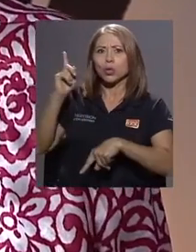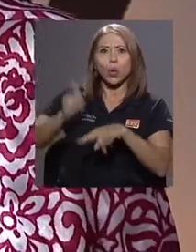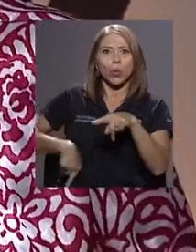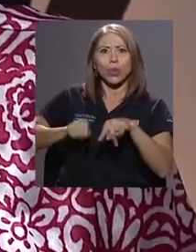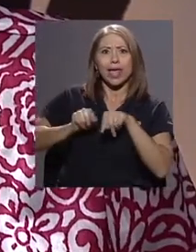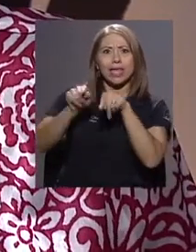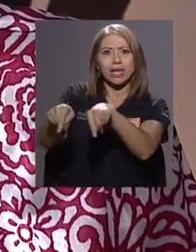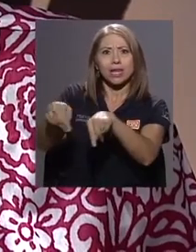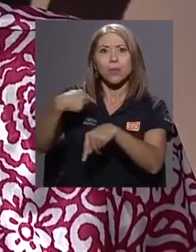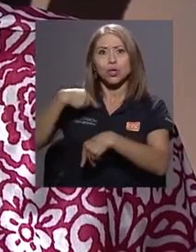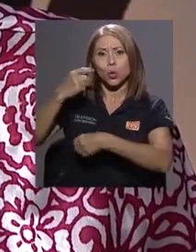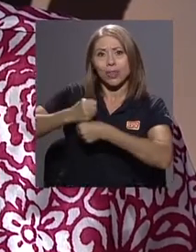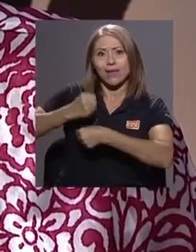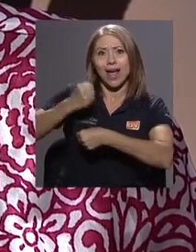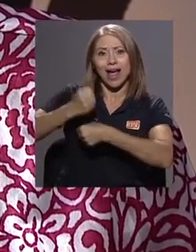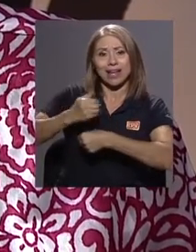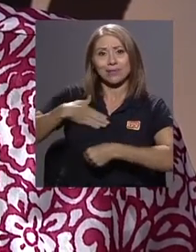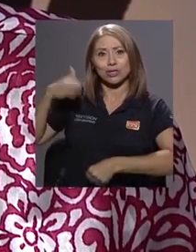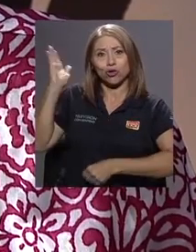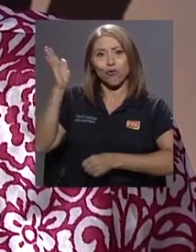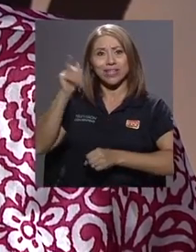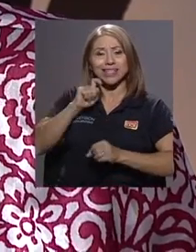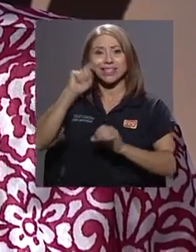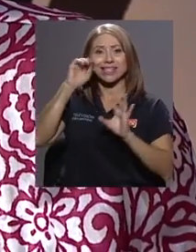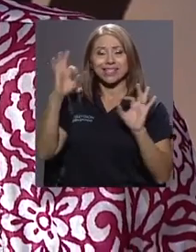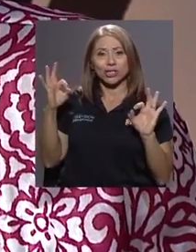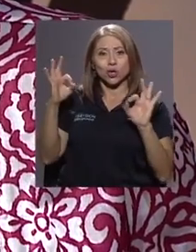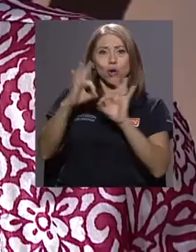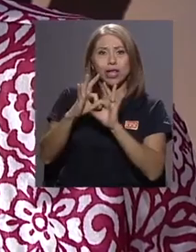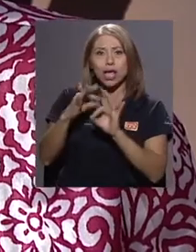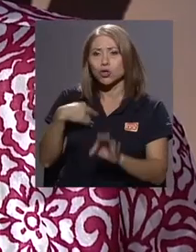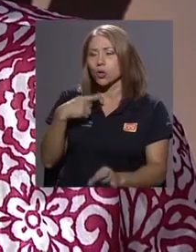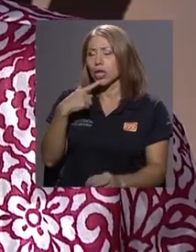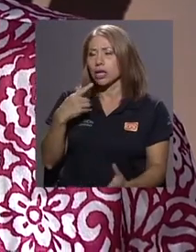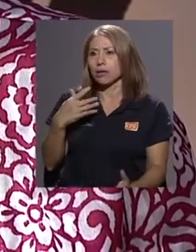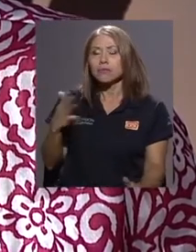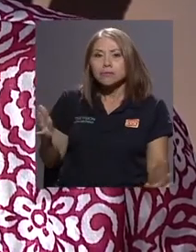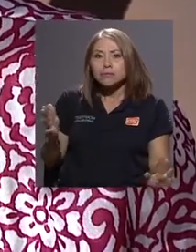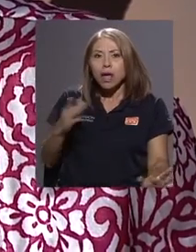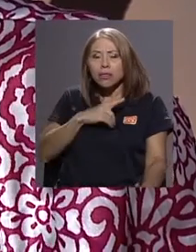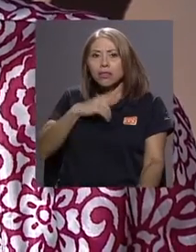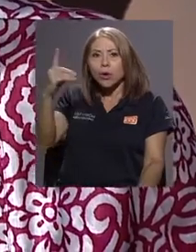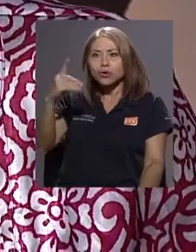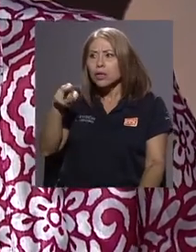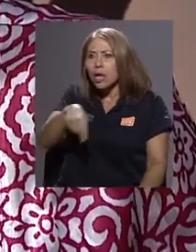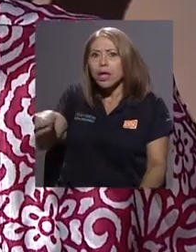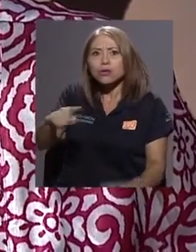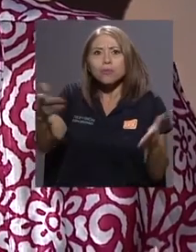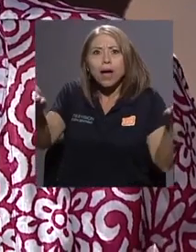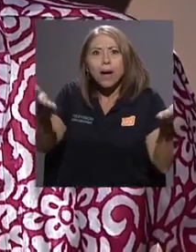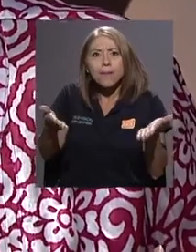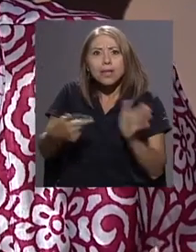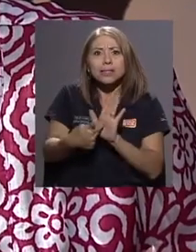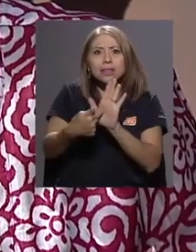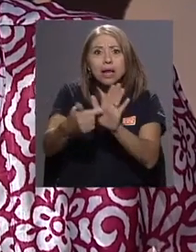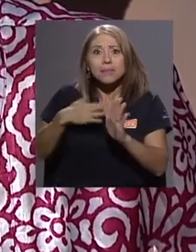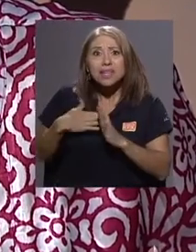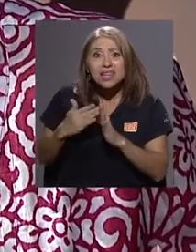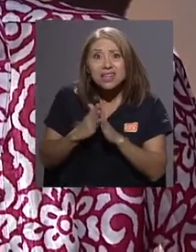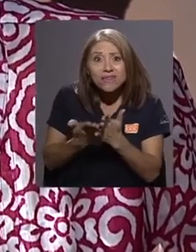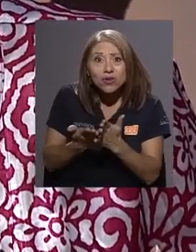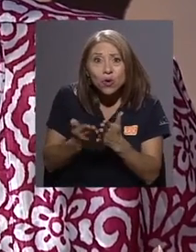yo tenía que trabajar en mis conferencias de sexología y lo que dije fue ay dios van a presentar mi libro en guadalajara